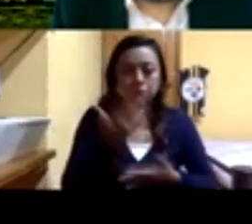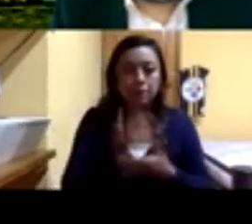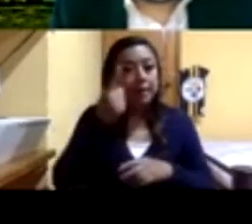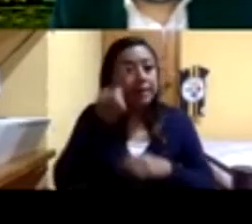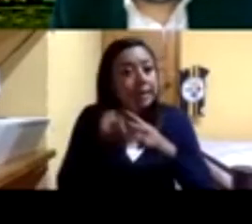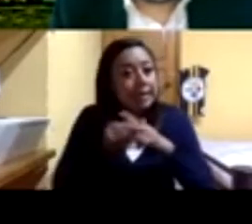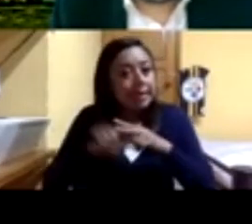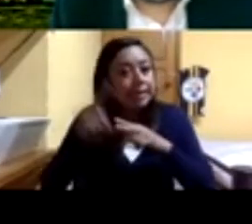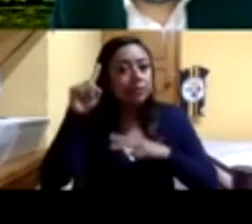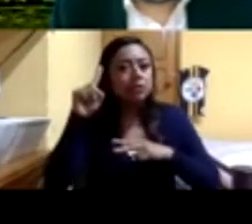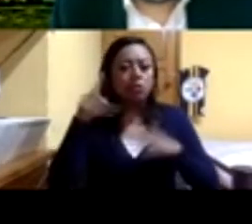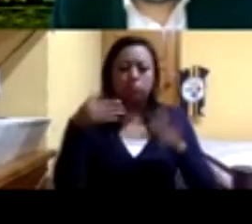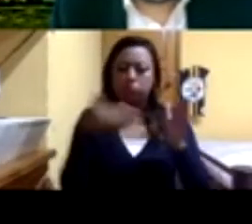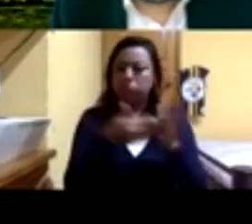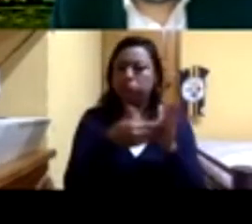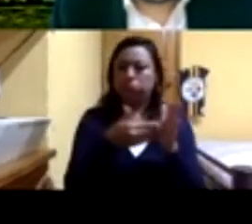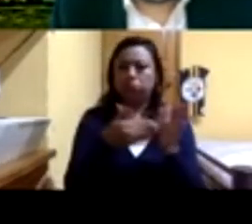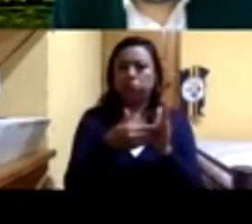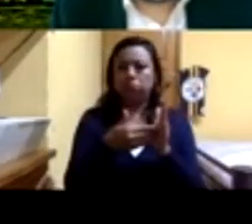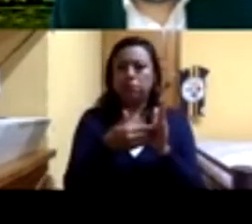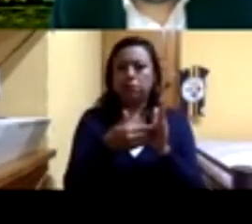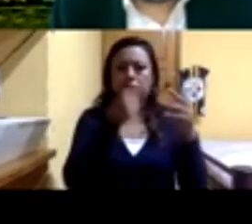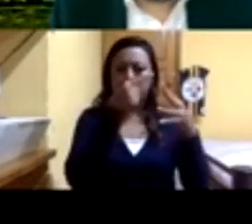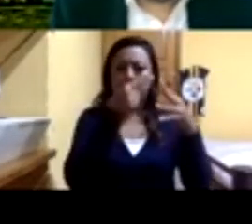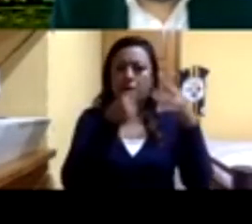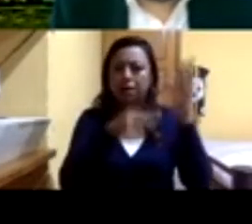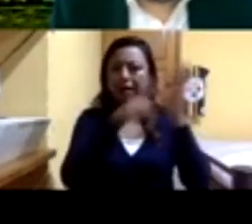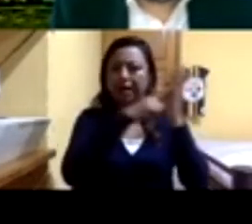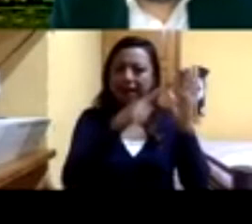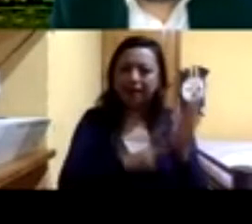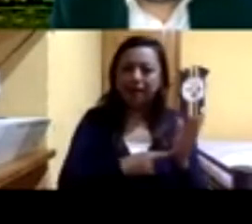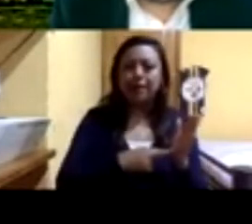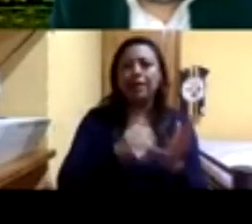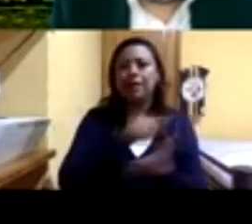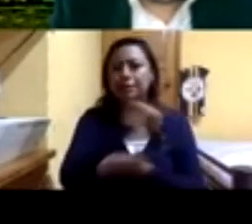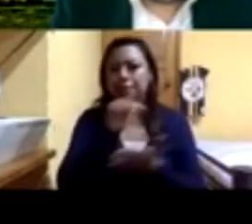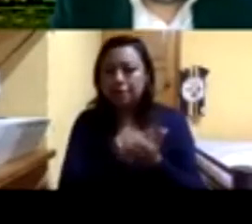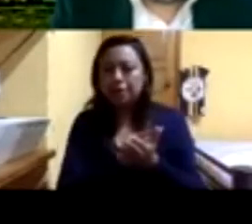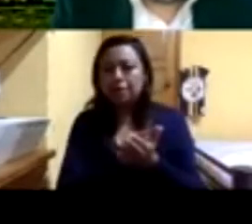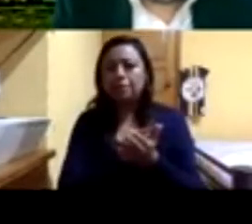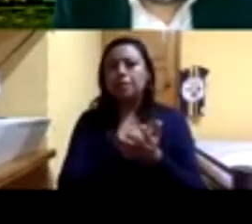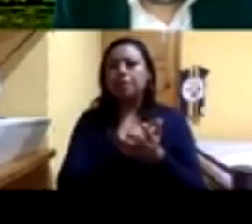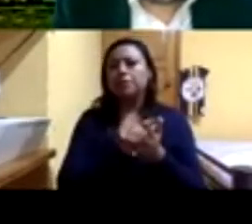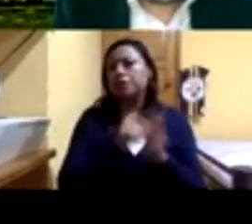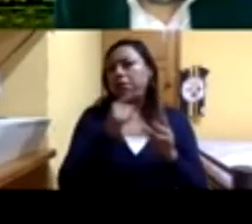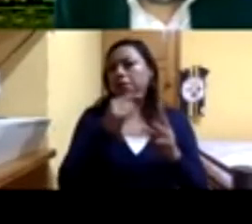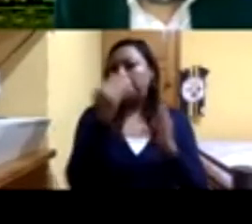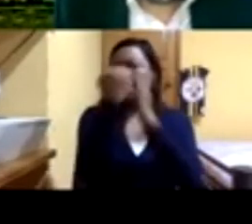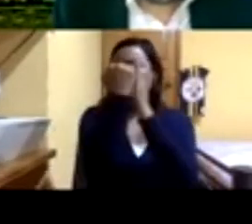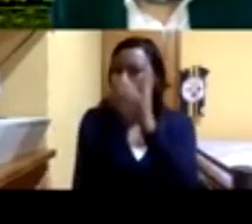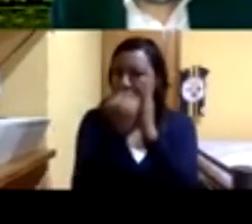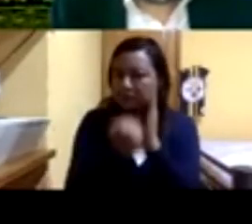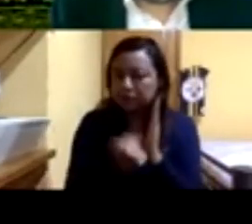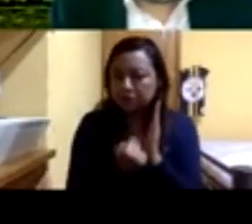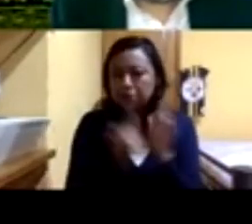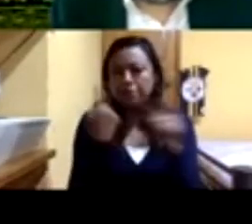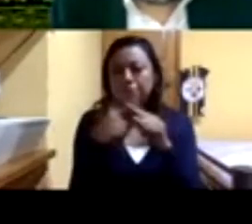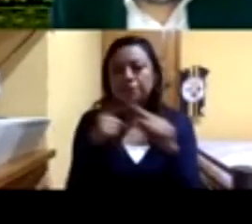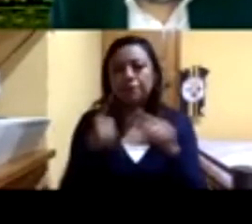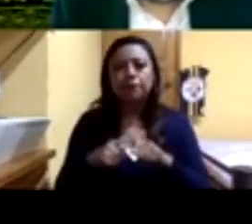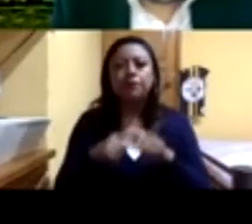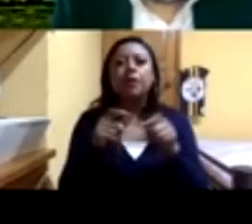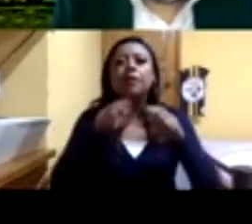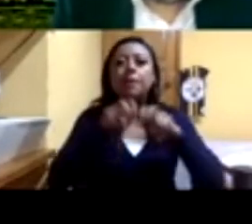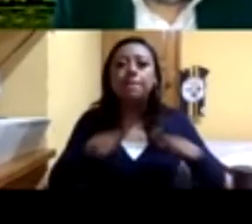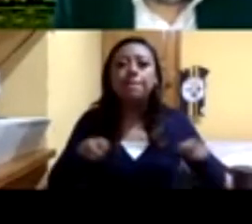y principios de parlamento abierto. Así que yo creo que es tiempo de evaluar qué tanto